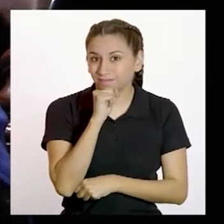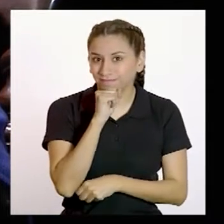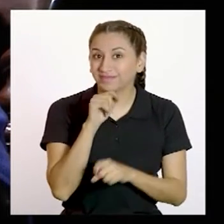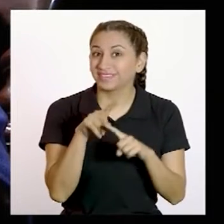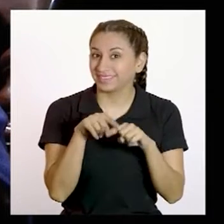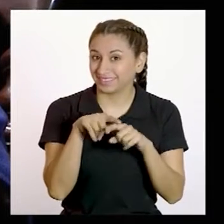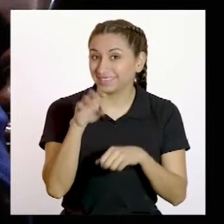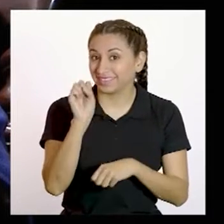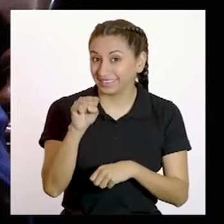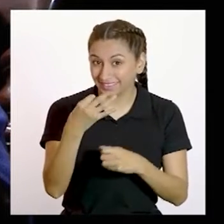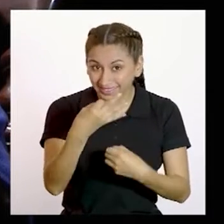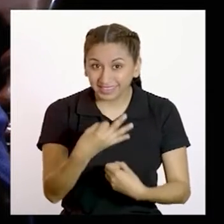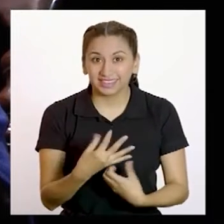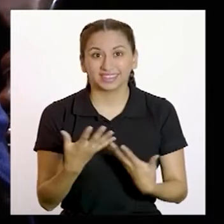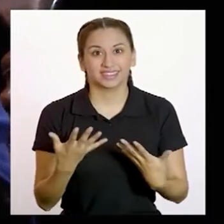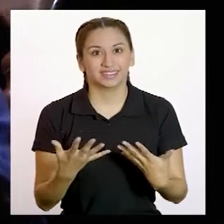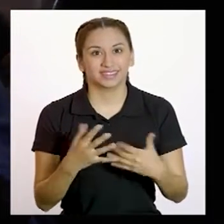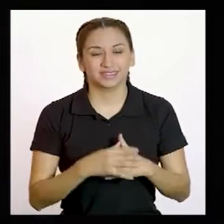Me parece que sí, ¿verdad?